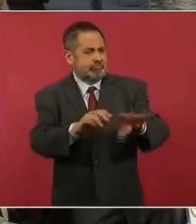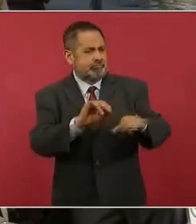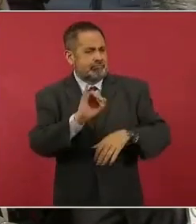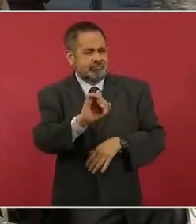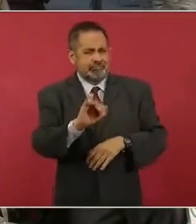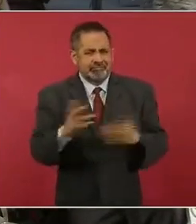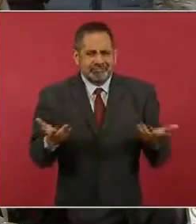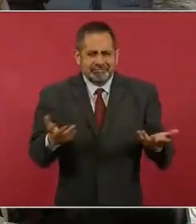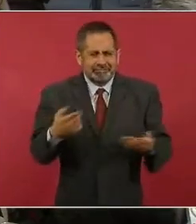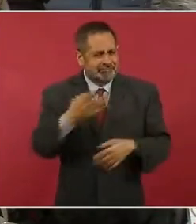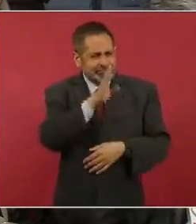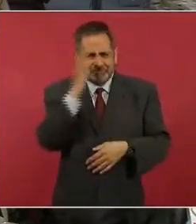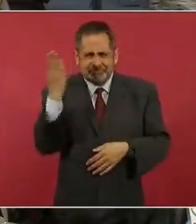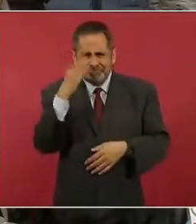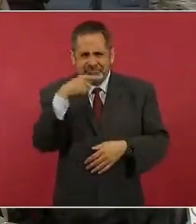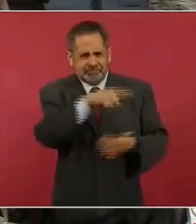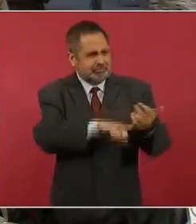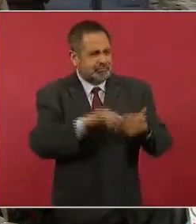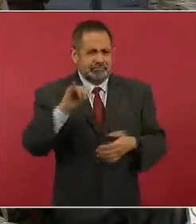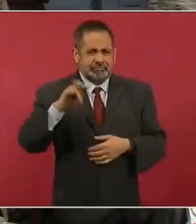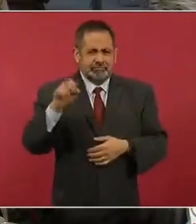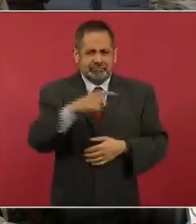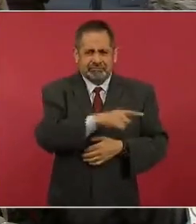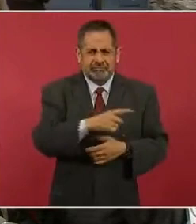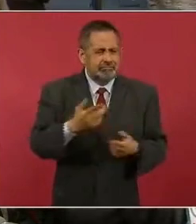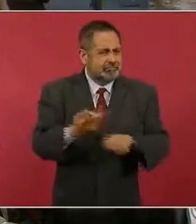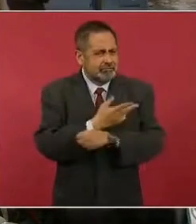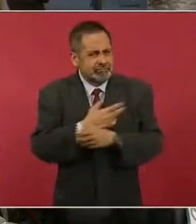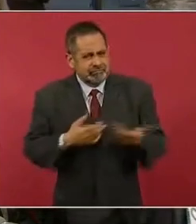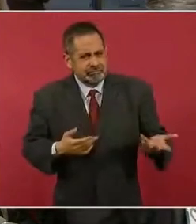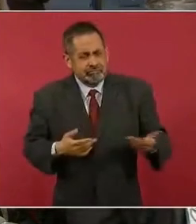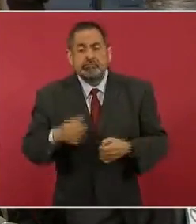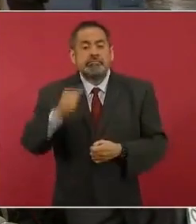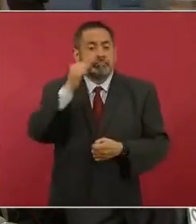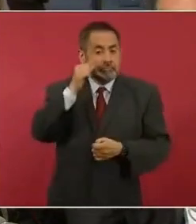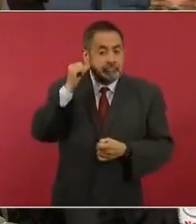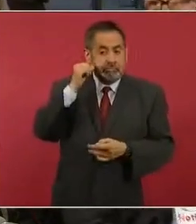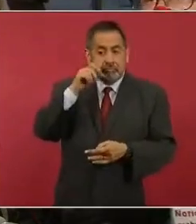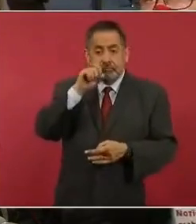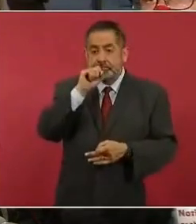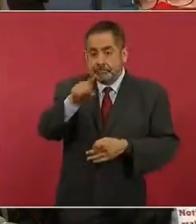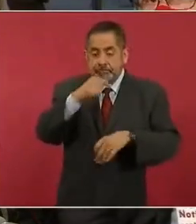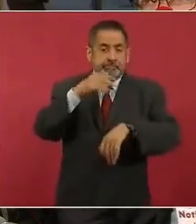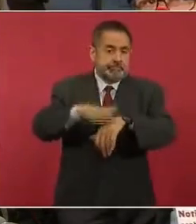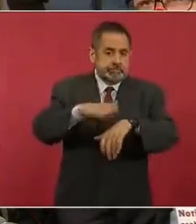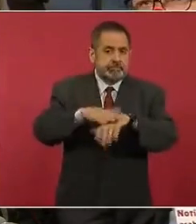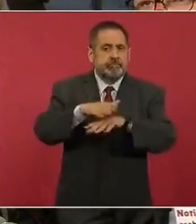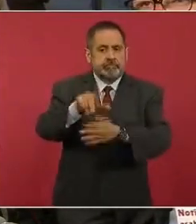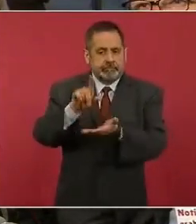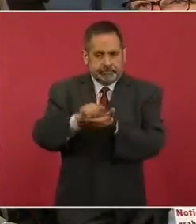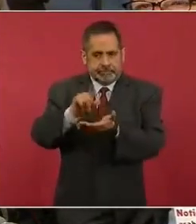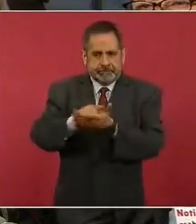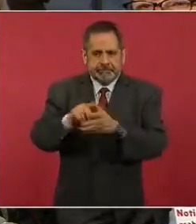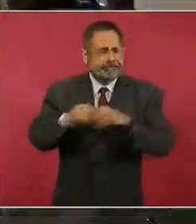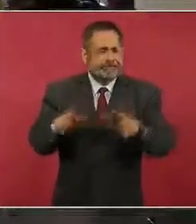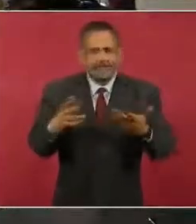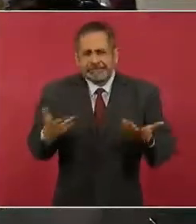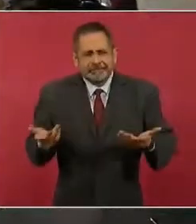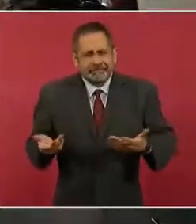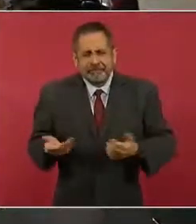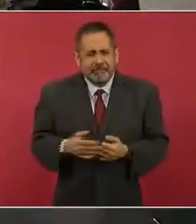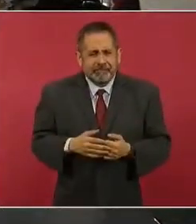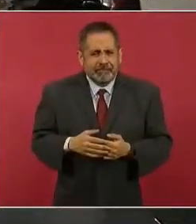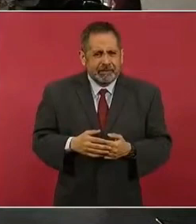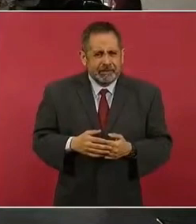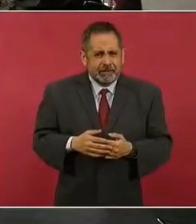se comportan por un lado y cómo se comportan por el otro lado. Presidente, ayer también con lo que adelantó usted el tuit, esto